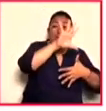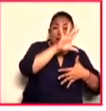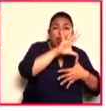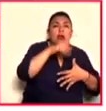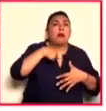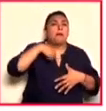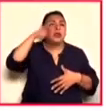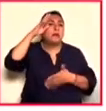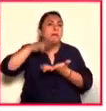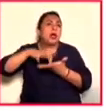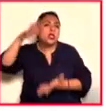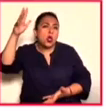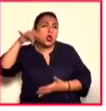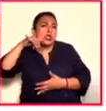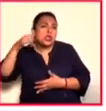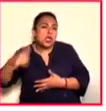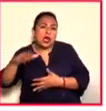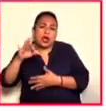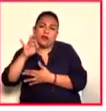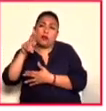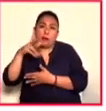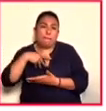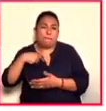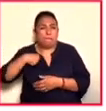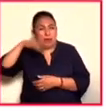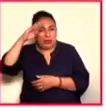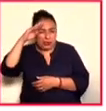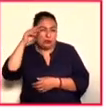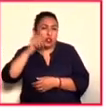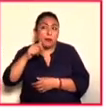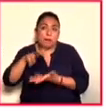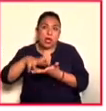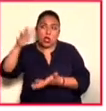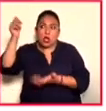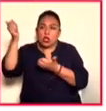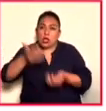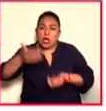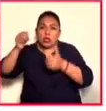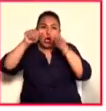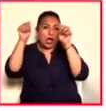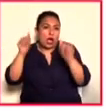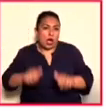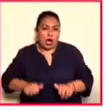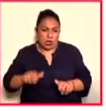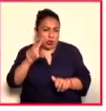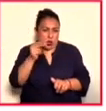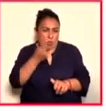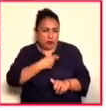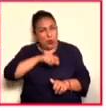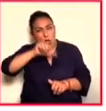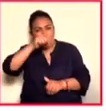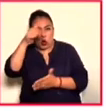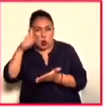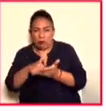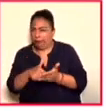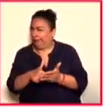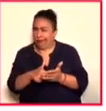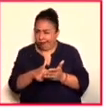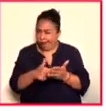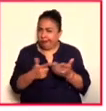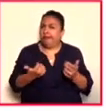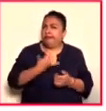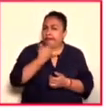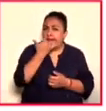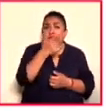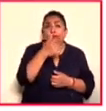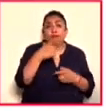pensado que eran los lugares donde procedían la mayoría de obras de arte que no eran españolas, ¿no? Y que el